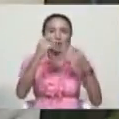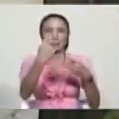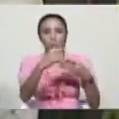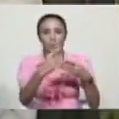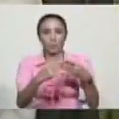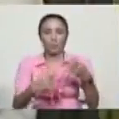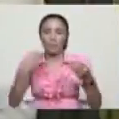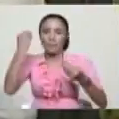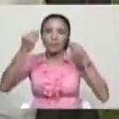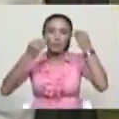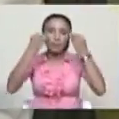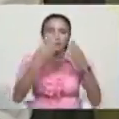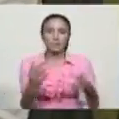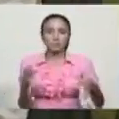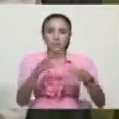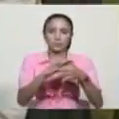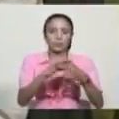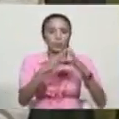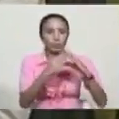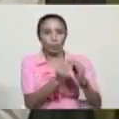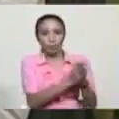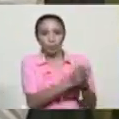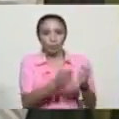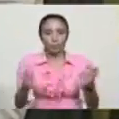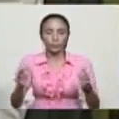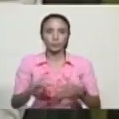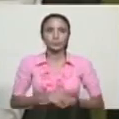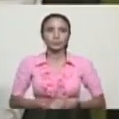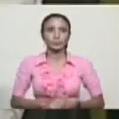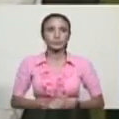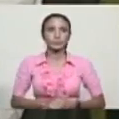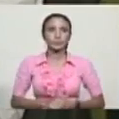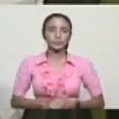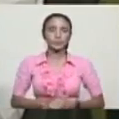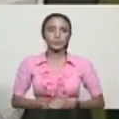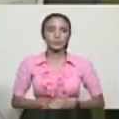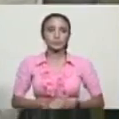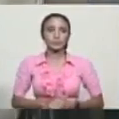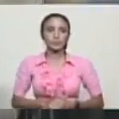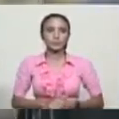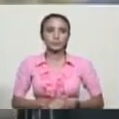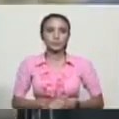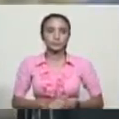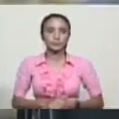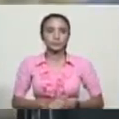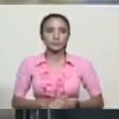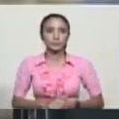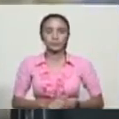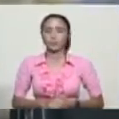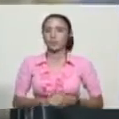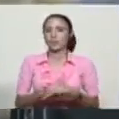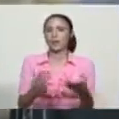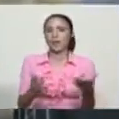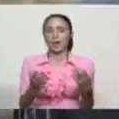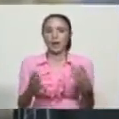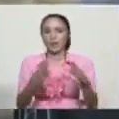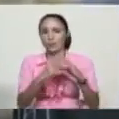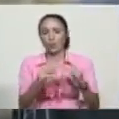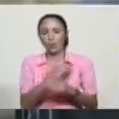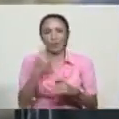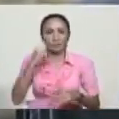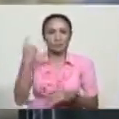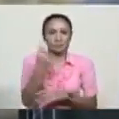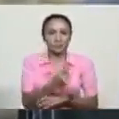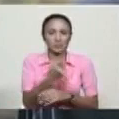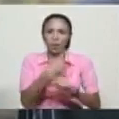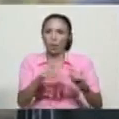por supuesto, de una manera descolonial y no imitando lo que se nos impone de